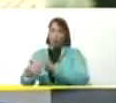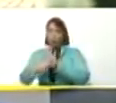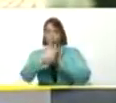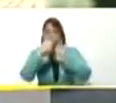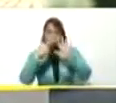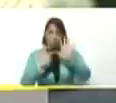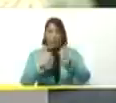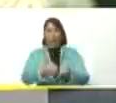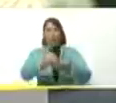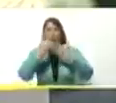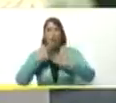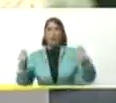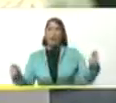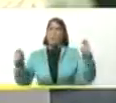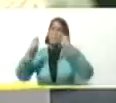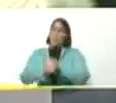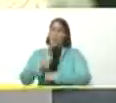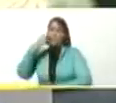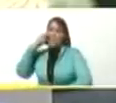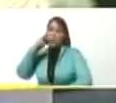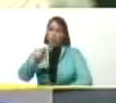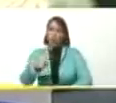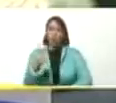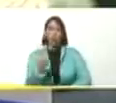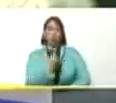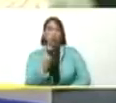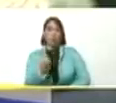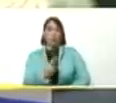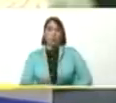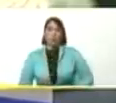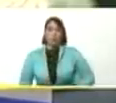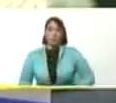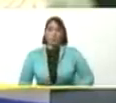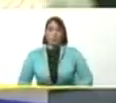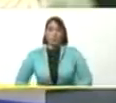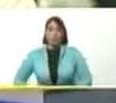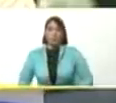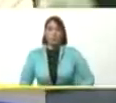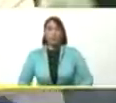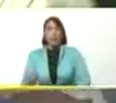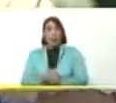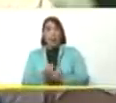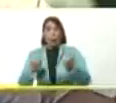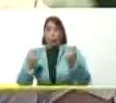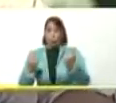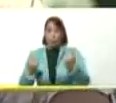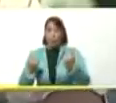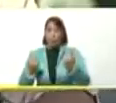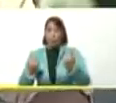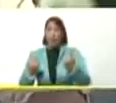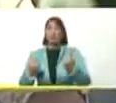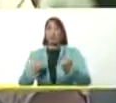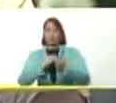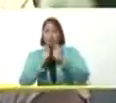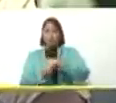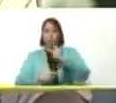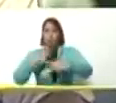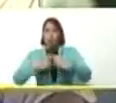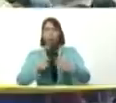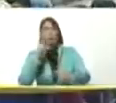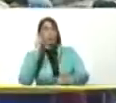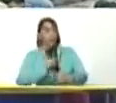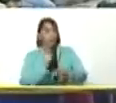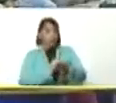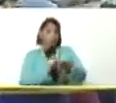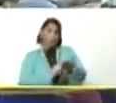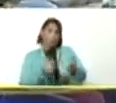que nos van a ayudar a cambiar la visión, no solamente, sino la economía rentista petrolera hacia una economía productiva. Tomen nota de eso,